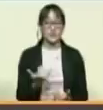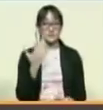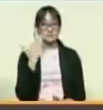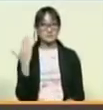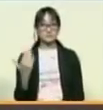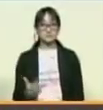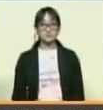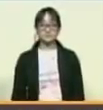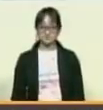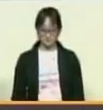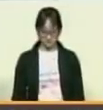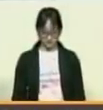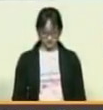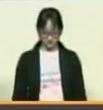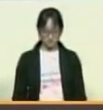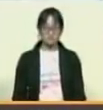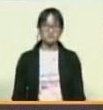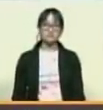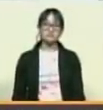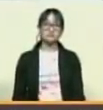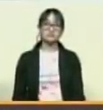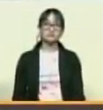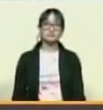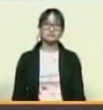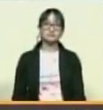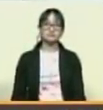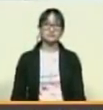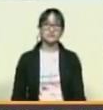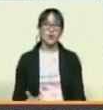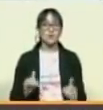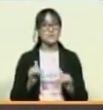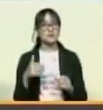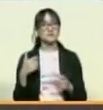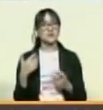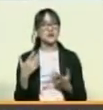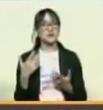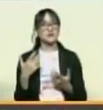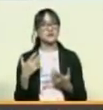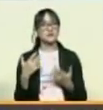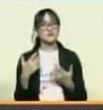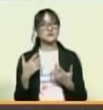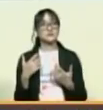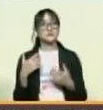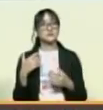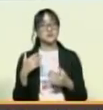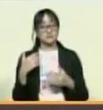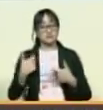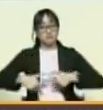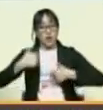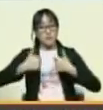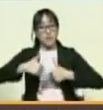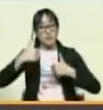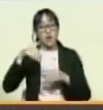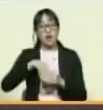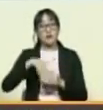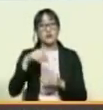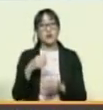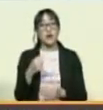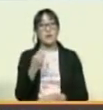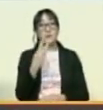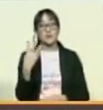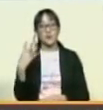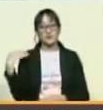dijo. Hoy comienza la batalla electoral número 24 en los